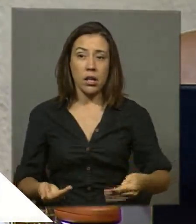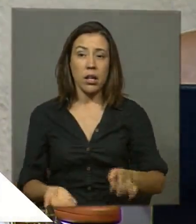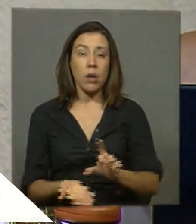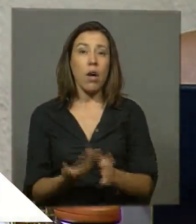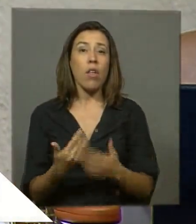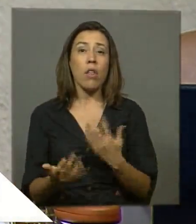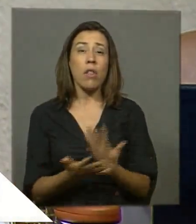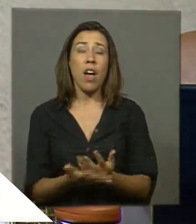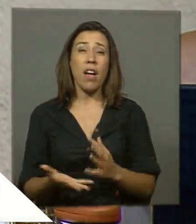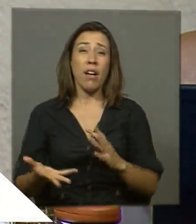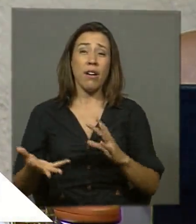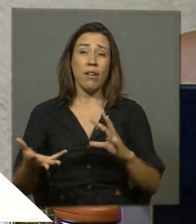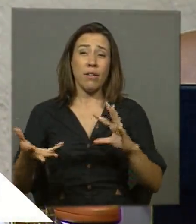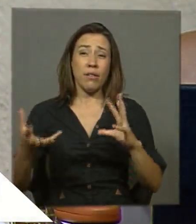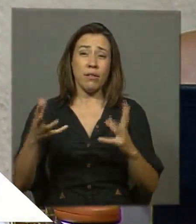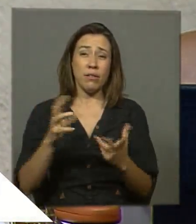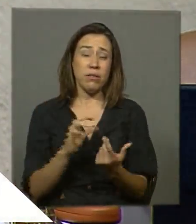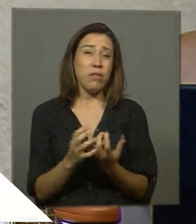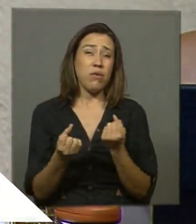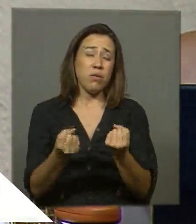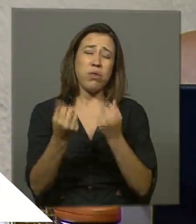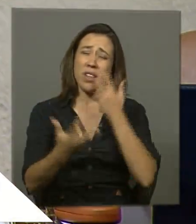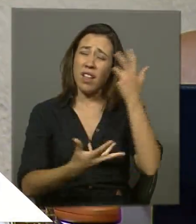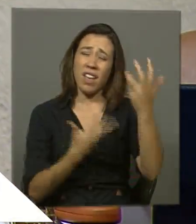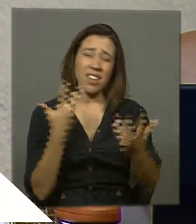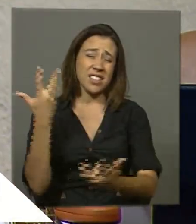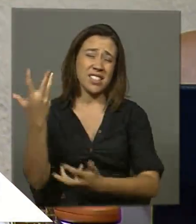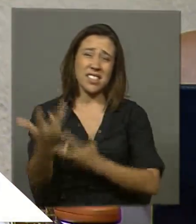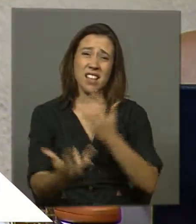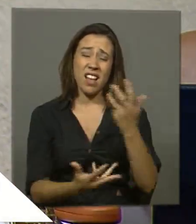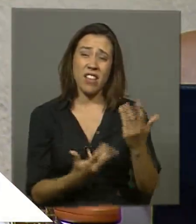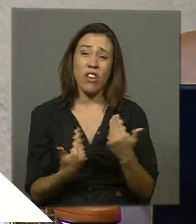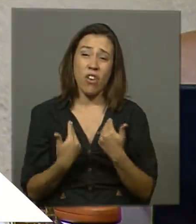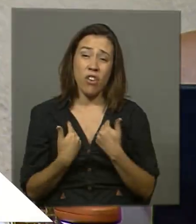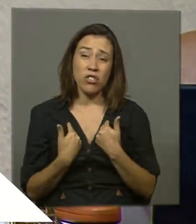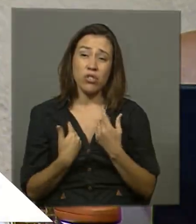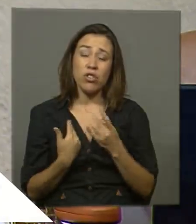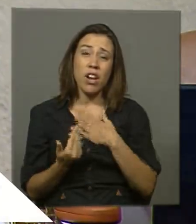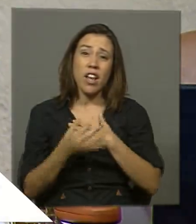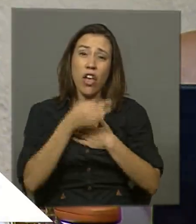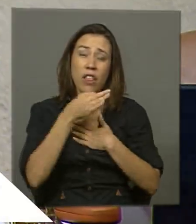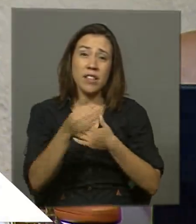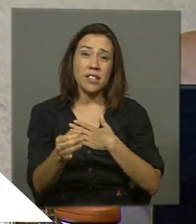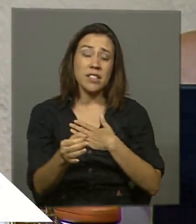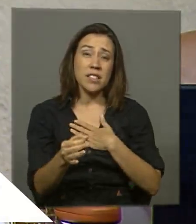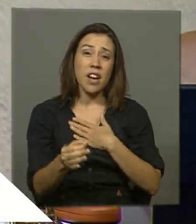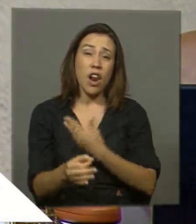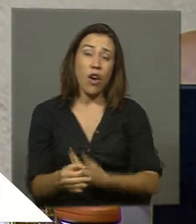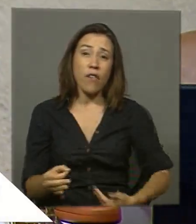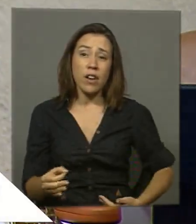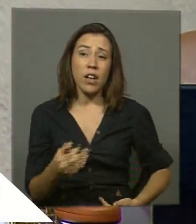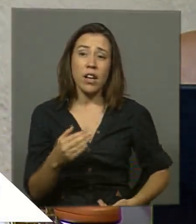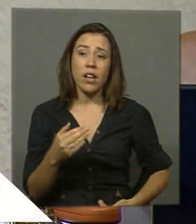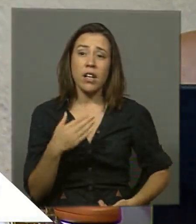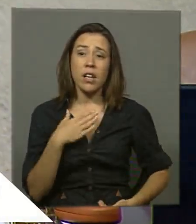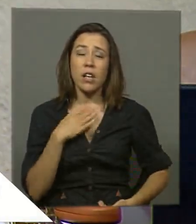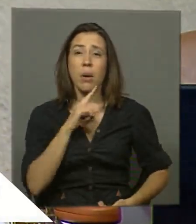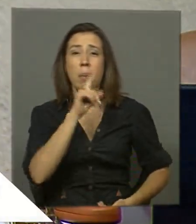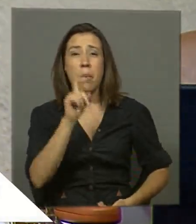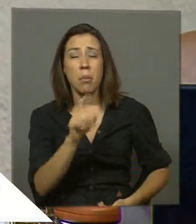donde tenemos desbastado y donde tenemos este tremendo incendio Yo quiero solo decirle al gobierno y quiero preguntas y Quiero